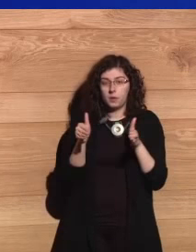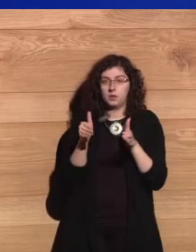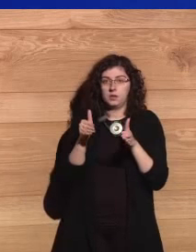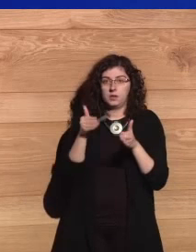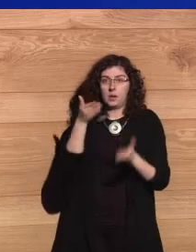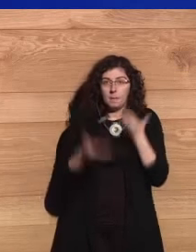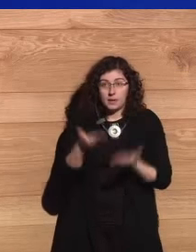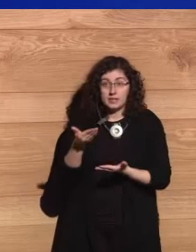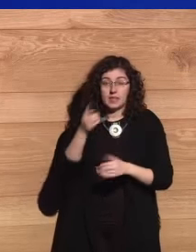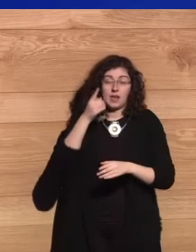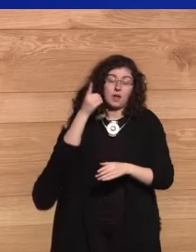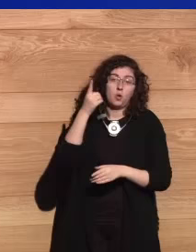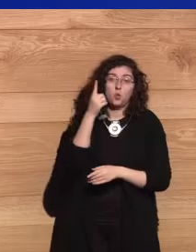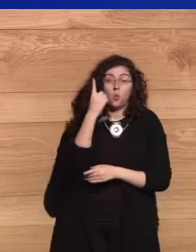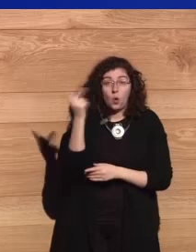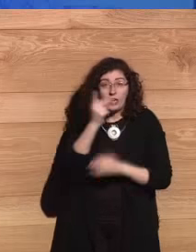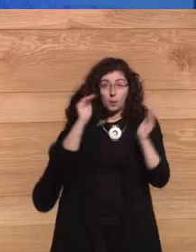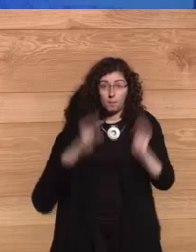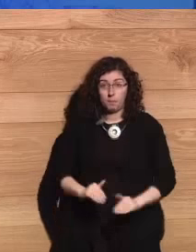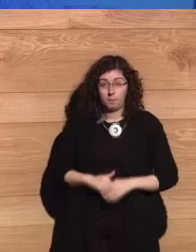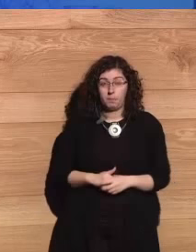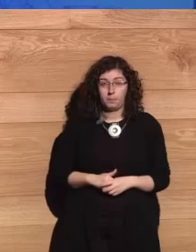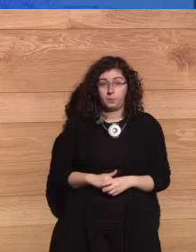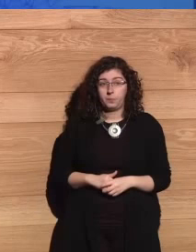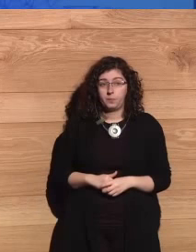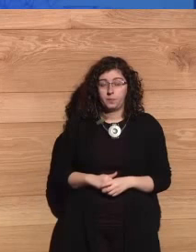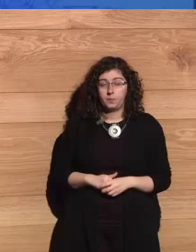de un kilo. Hay smartphones